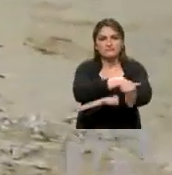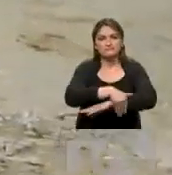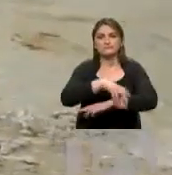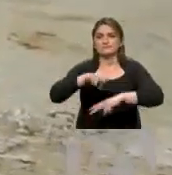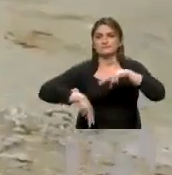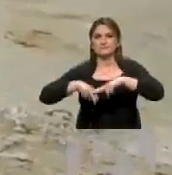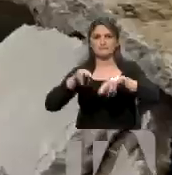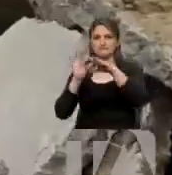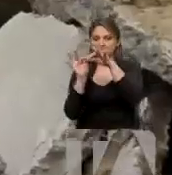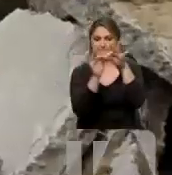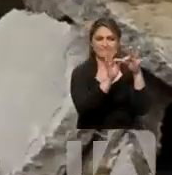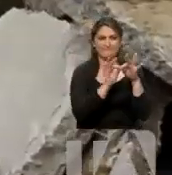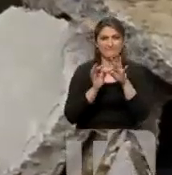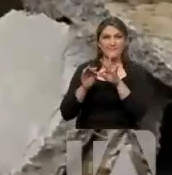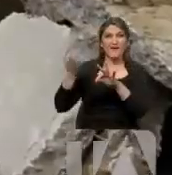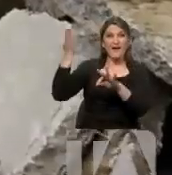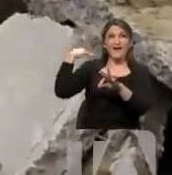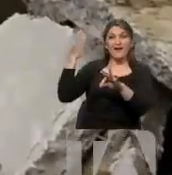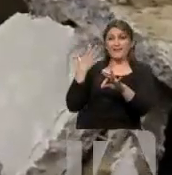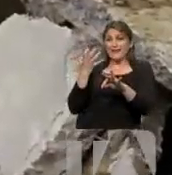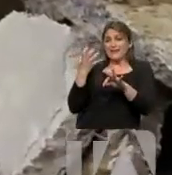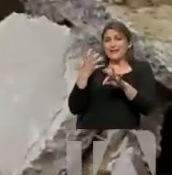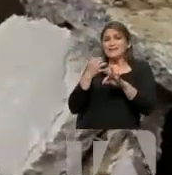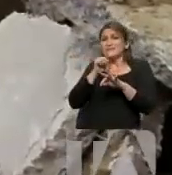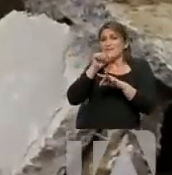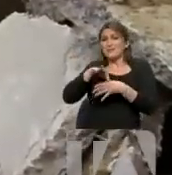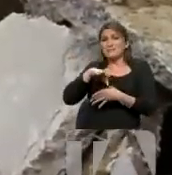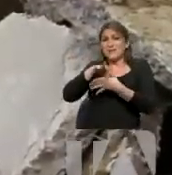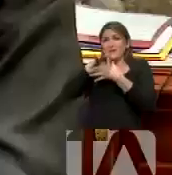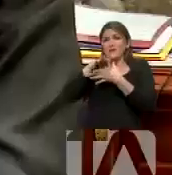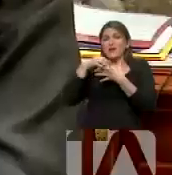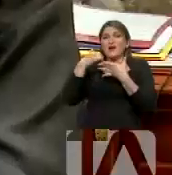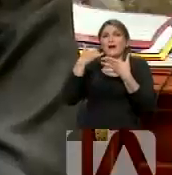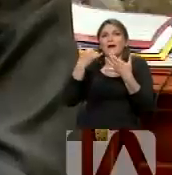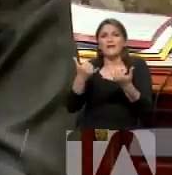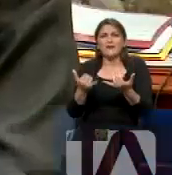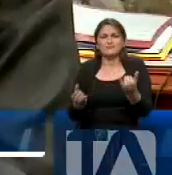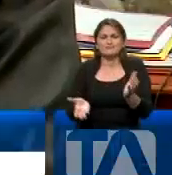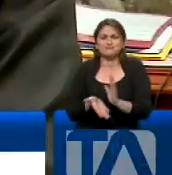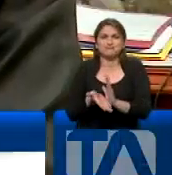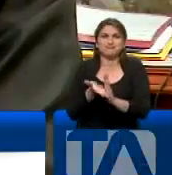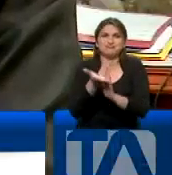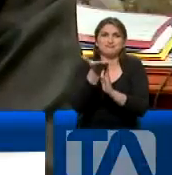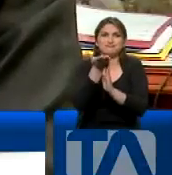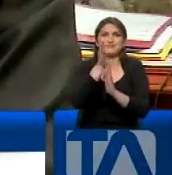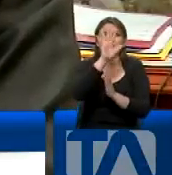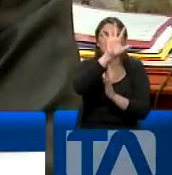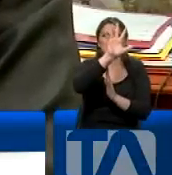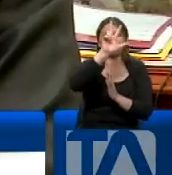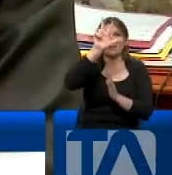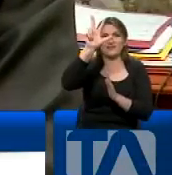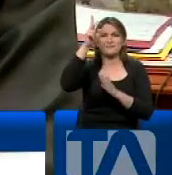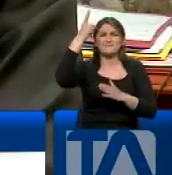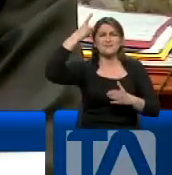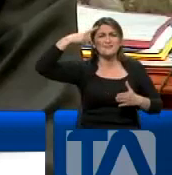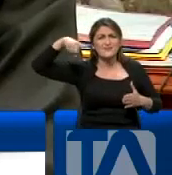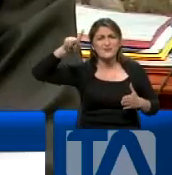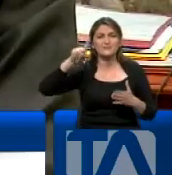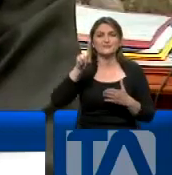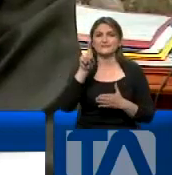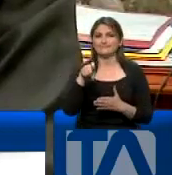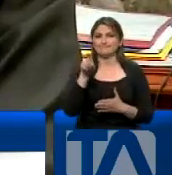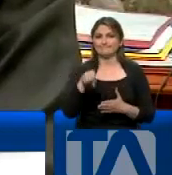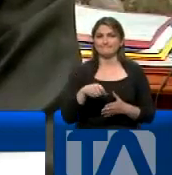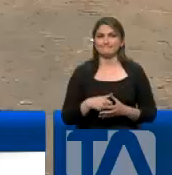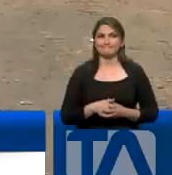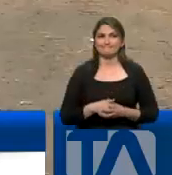obras aumentó de 15 a 53 millones de dólares. Hemos eliminado la mayoría de subsidios que afectaban el